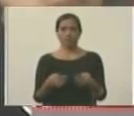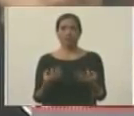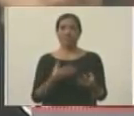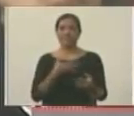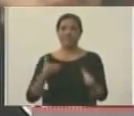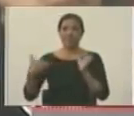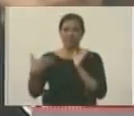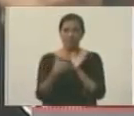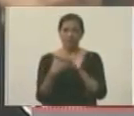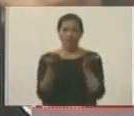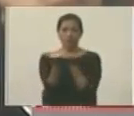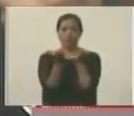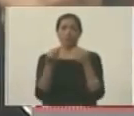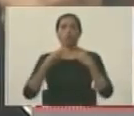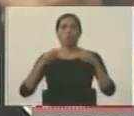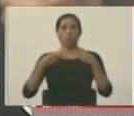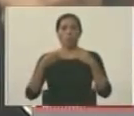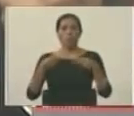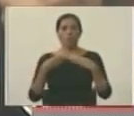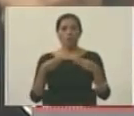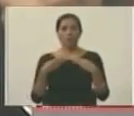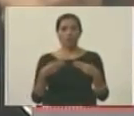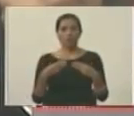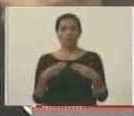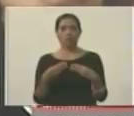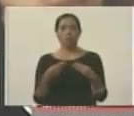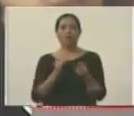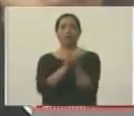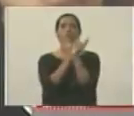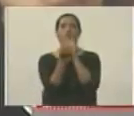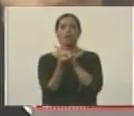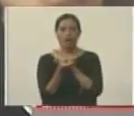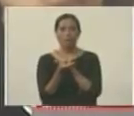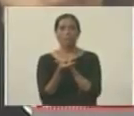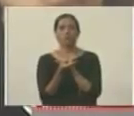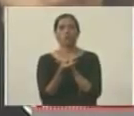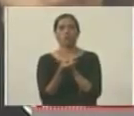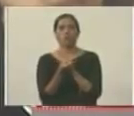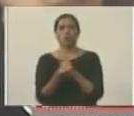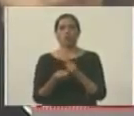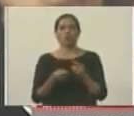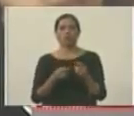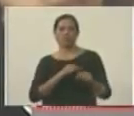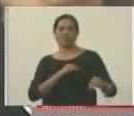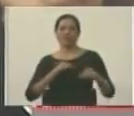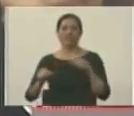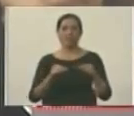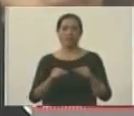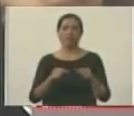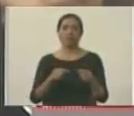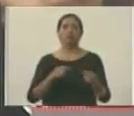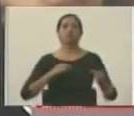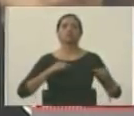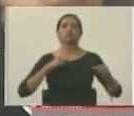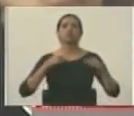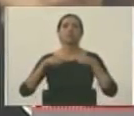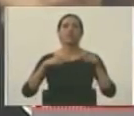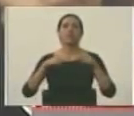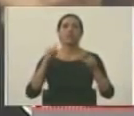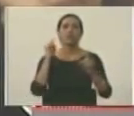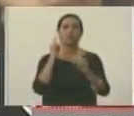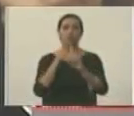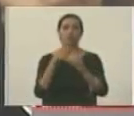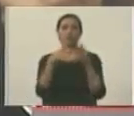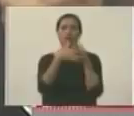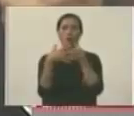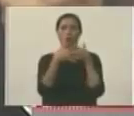públicos para un cambio de régimen dirigido desde los Estados Unidos. Es